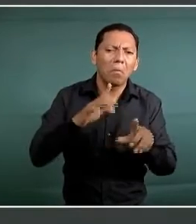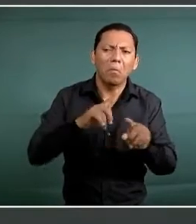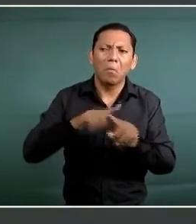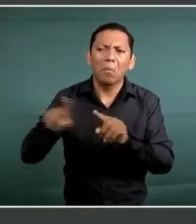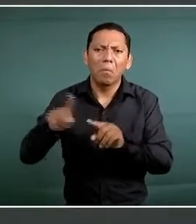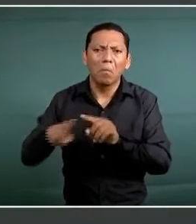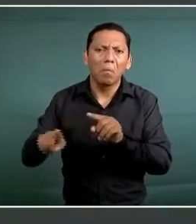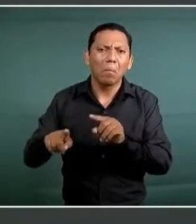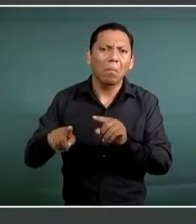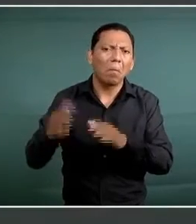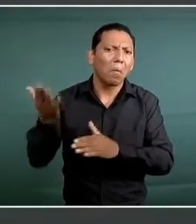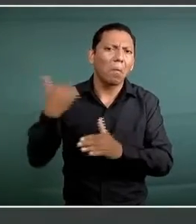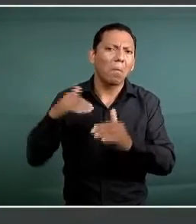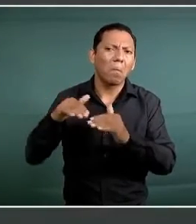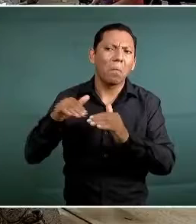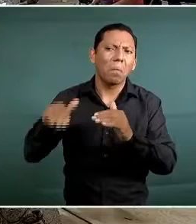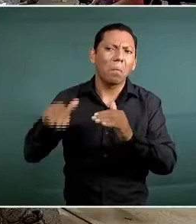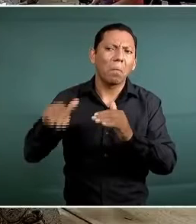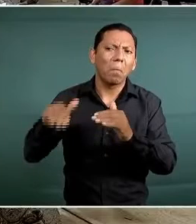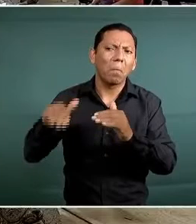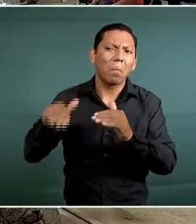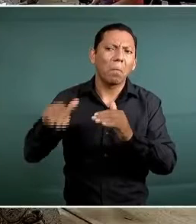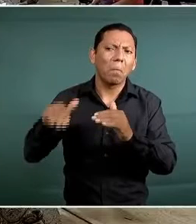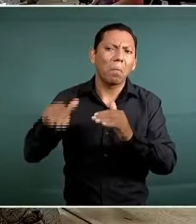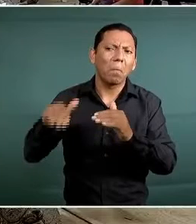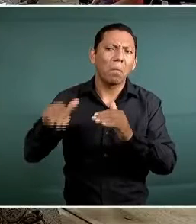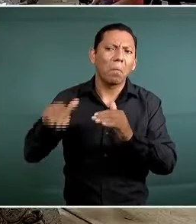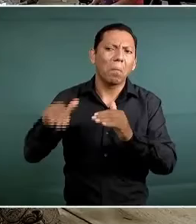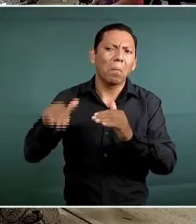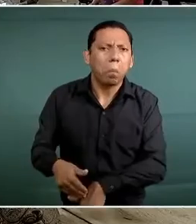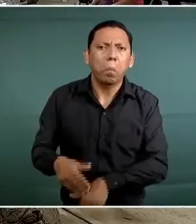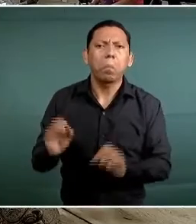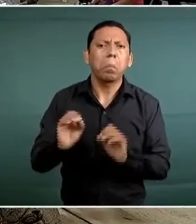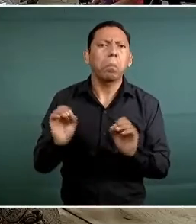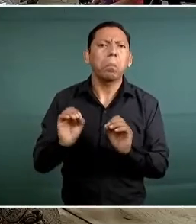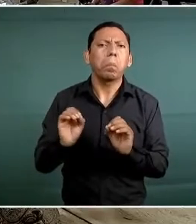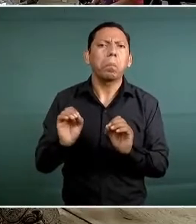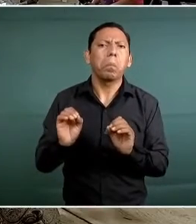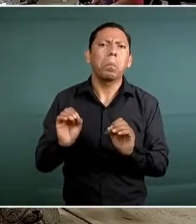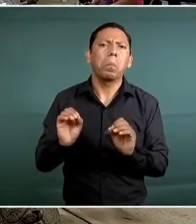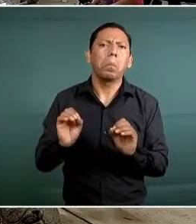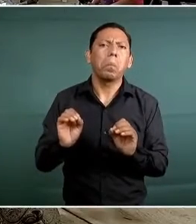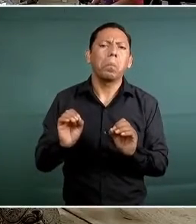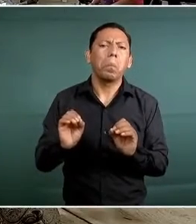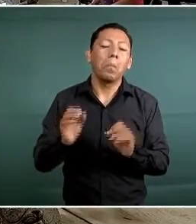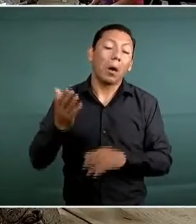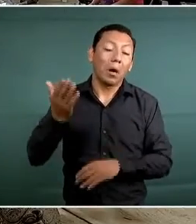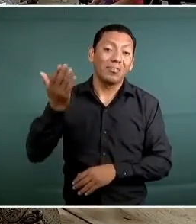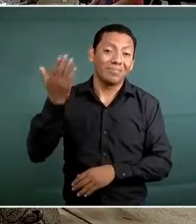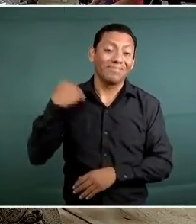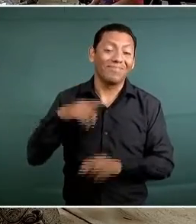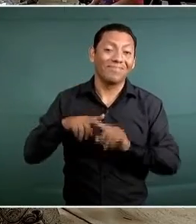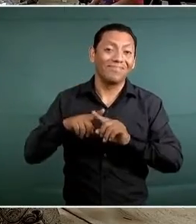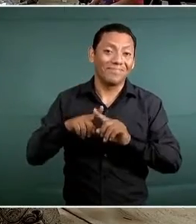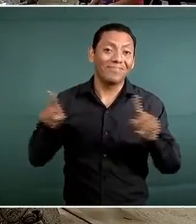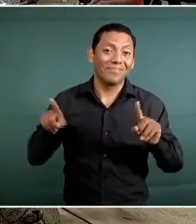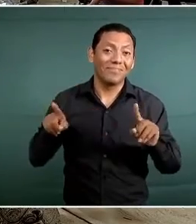subordinada sometida al poder como era antes